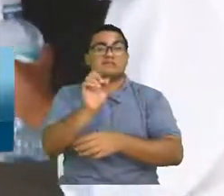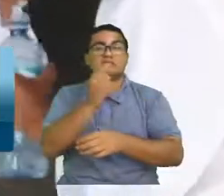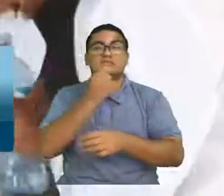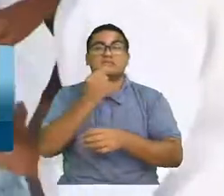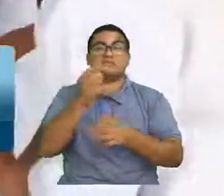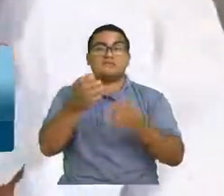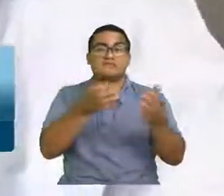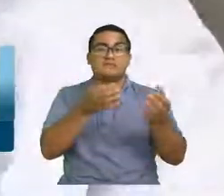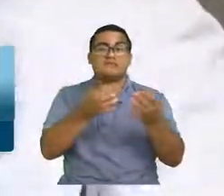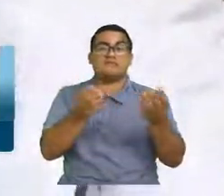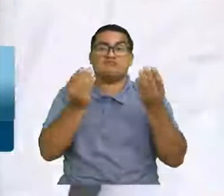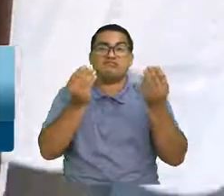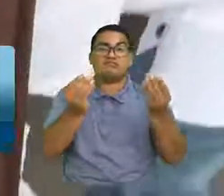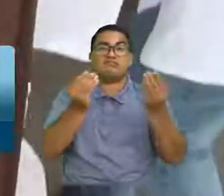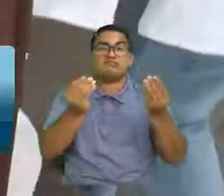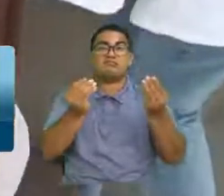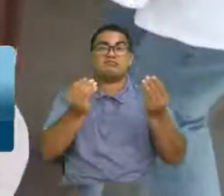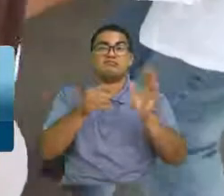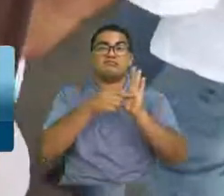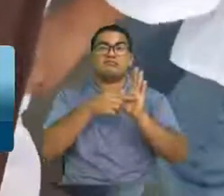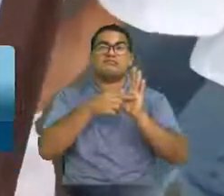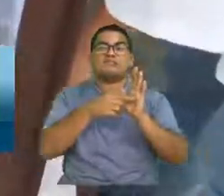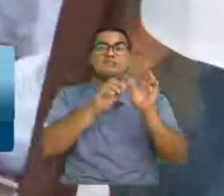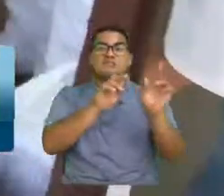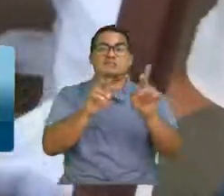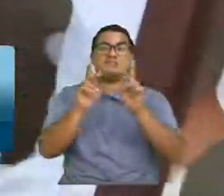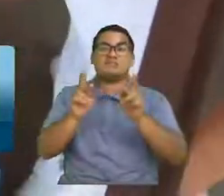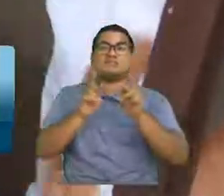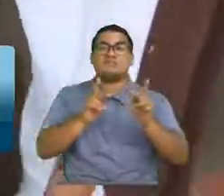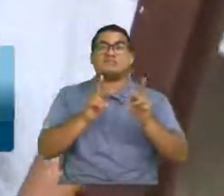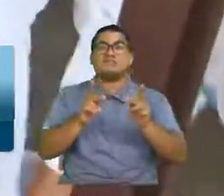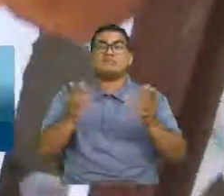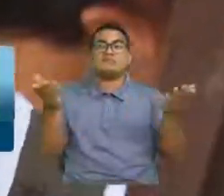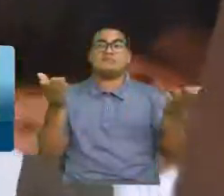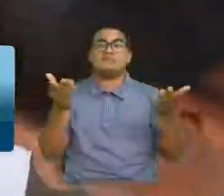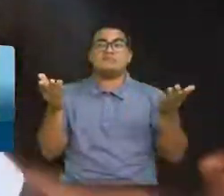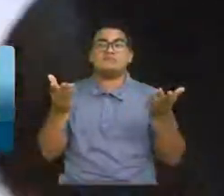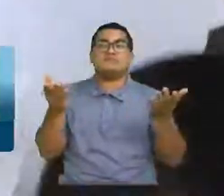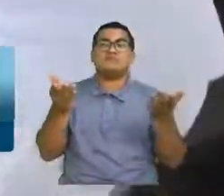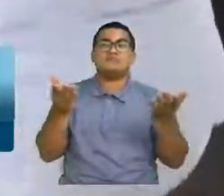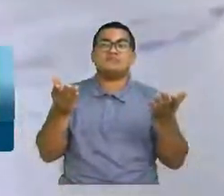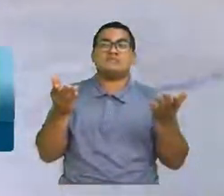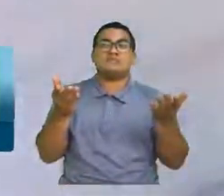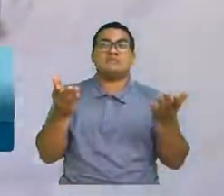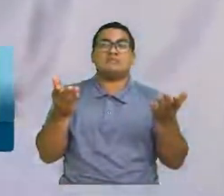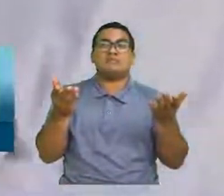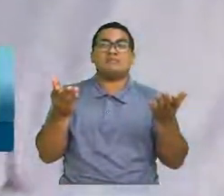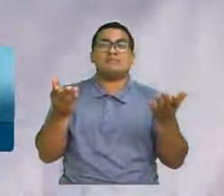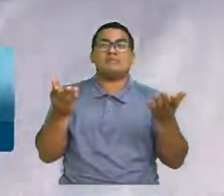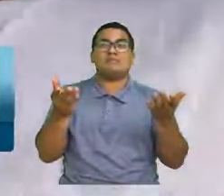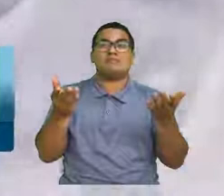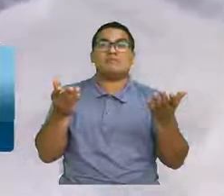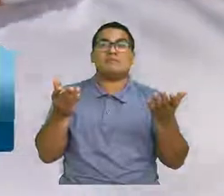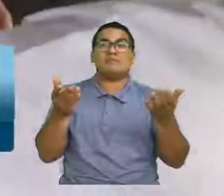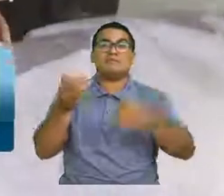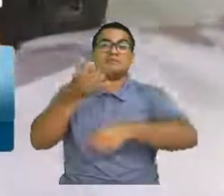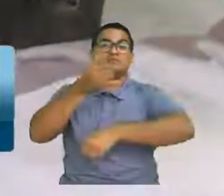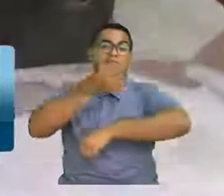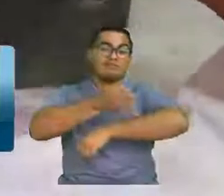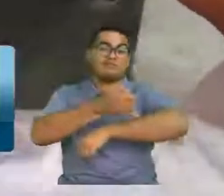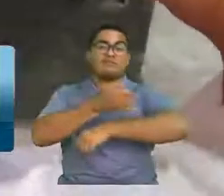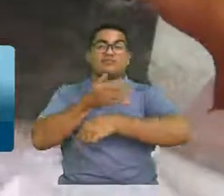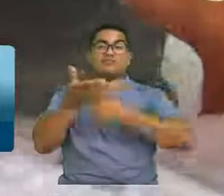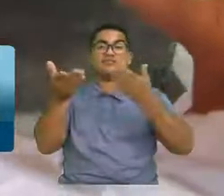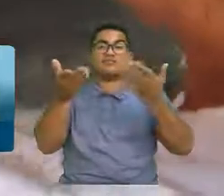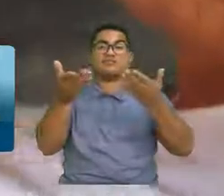No, porque muchas veces cuando le soban el brazo o le aplican algo, no solo en el brazo, también en las piernas suele suceder, lo